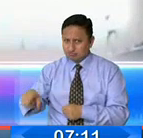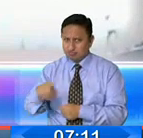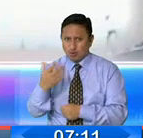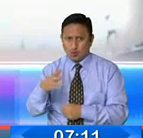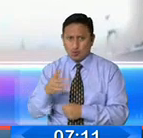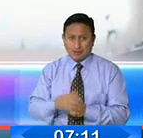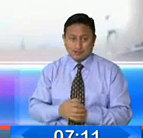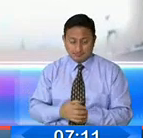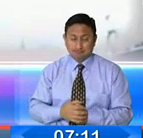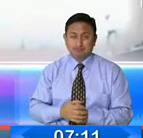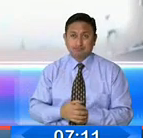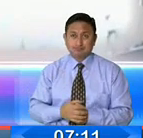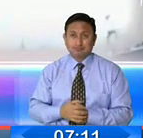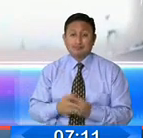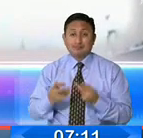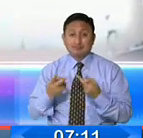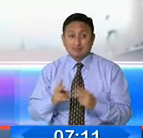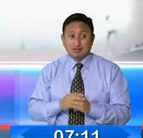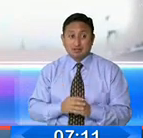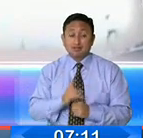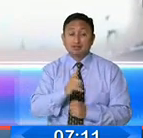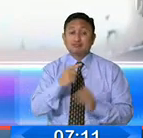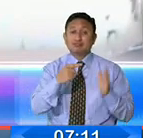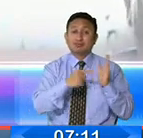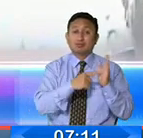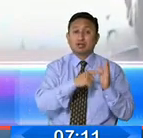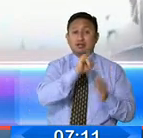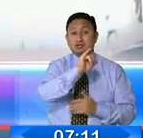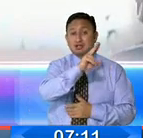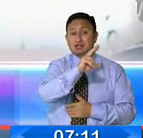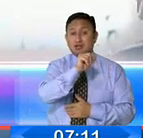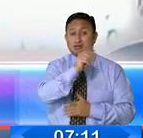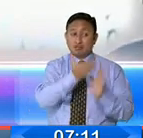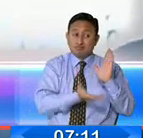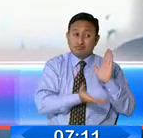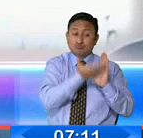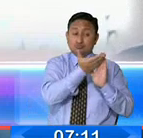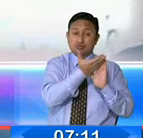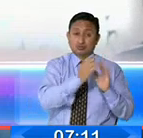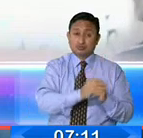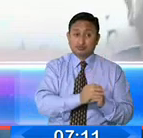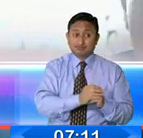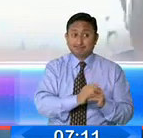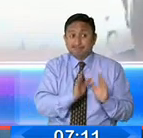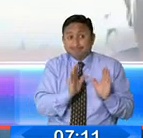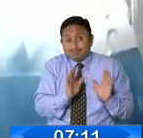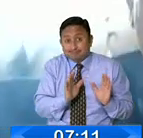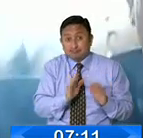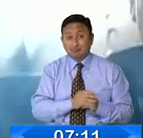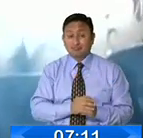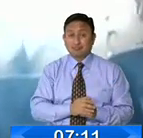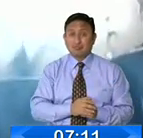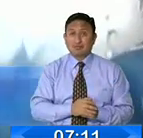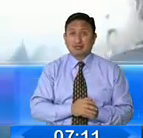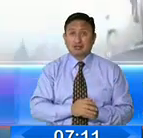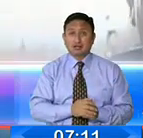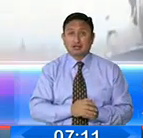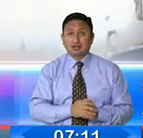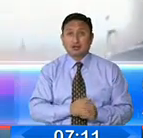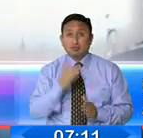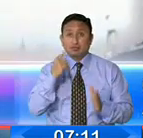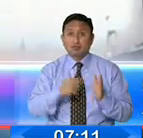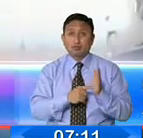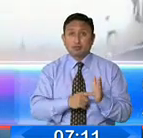mismo tiempo, incrementar el IVA en los productos. Podría ser quizás un IVA diferenciado como para